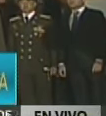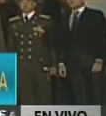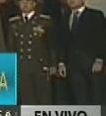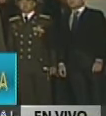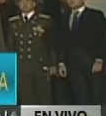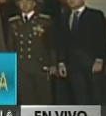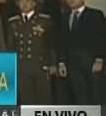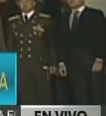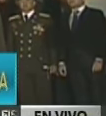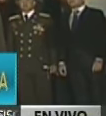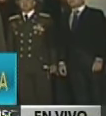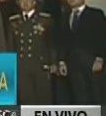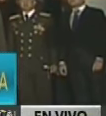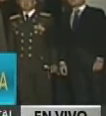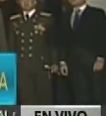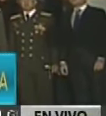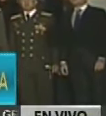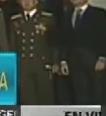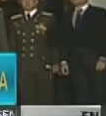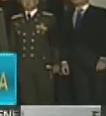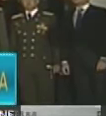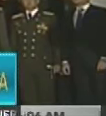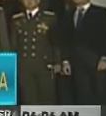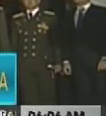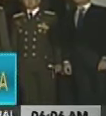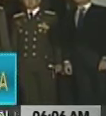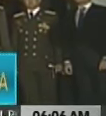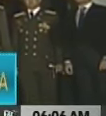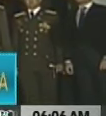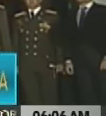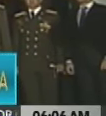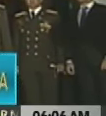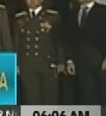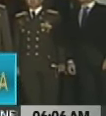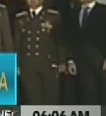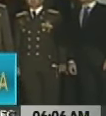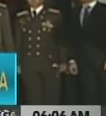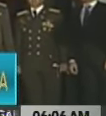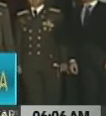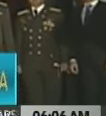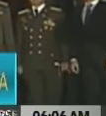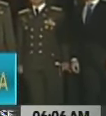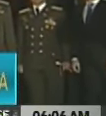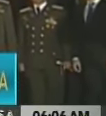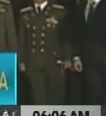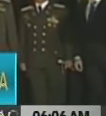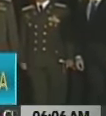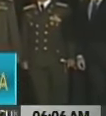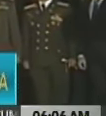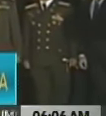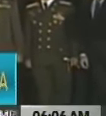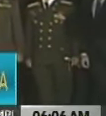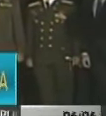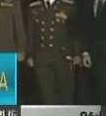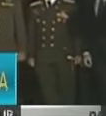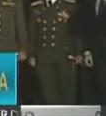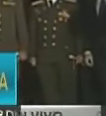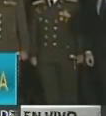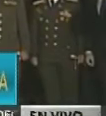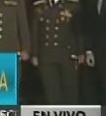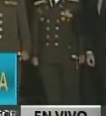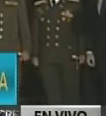en el asta principal del Foro Libertador, con motivo de celebrarse el bicentenario del natalicio del general del pueblo